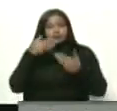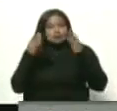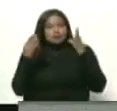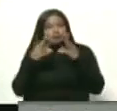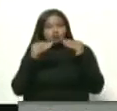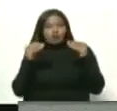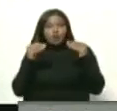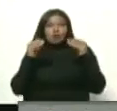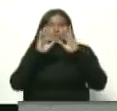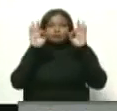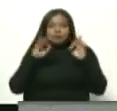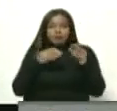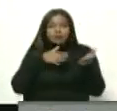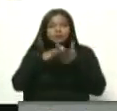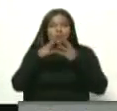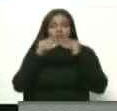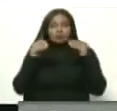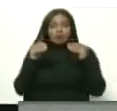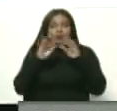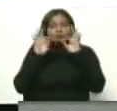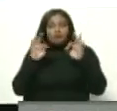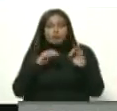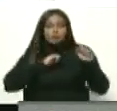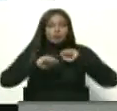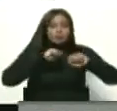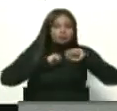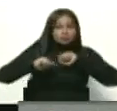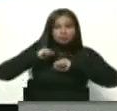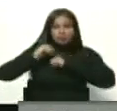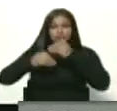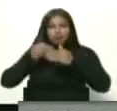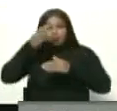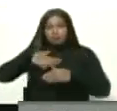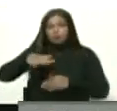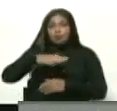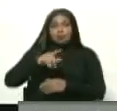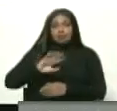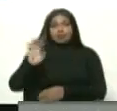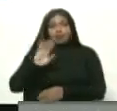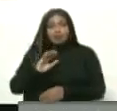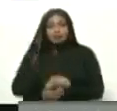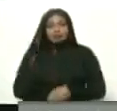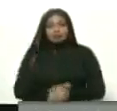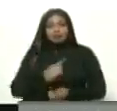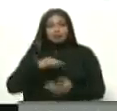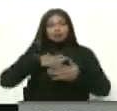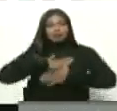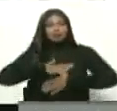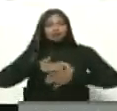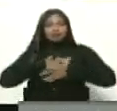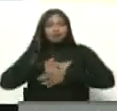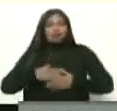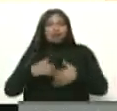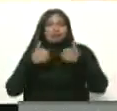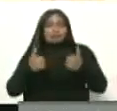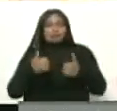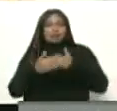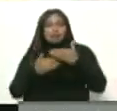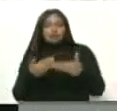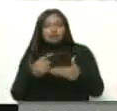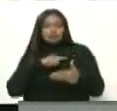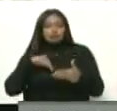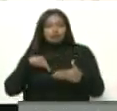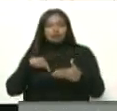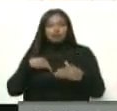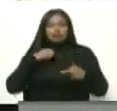las operaciones, garantizando las operaciones para la movilización del pueblo caraqueño, y esto nos complace porque forma parte de un